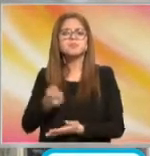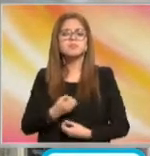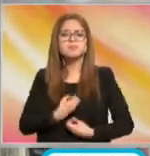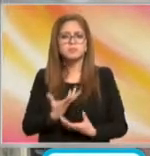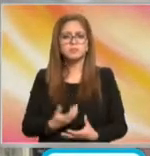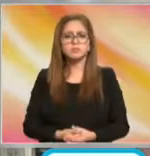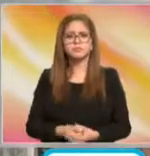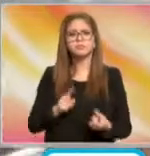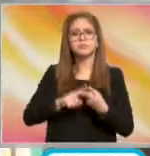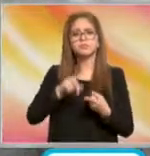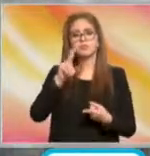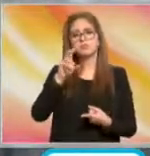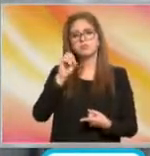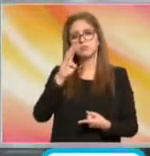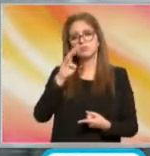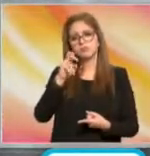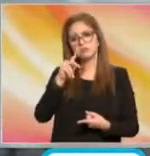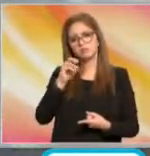poetas. A Roberto Bolaño.